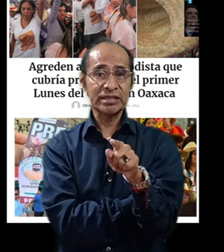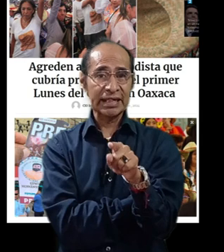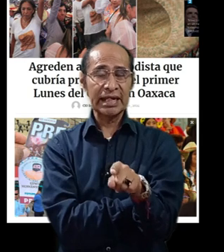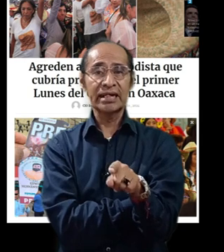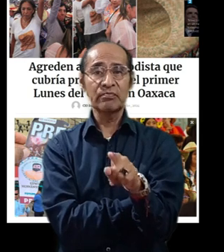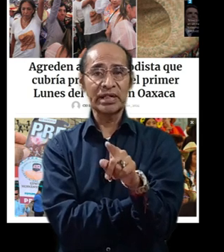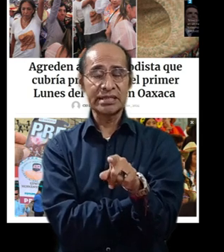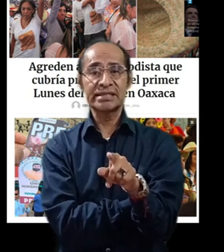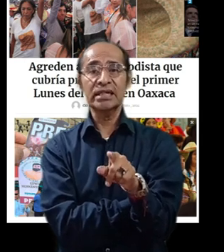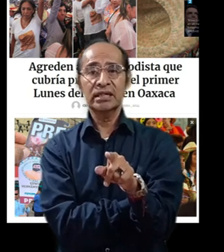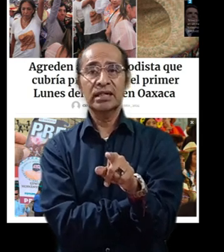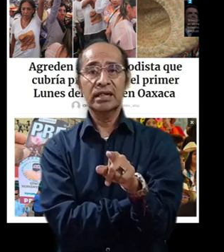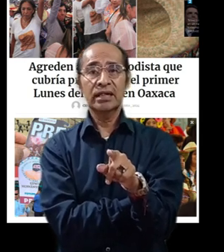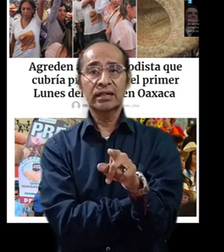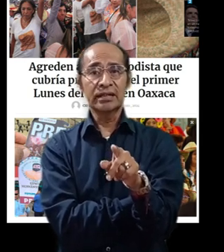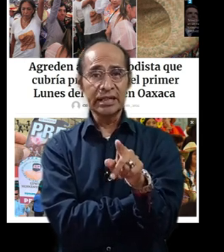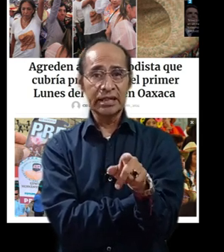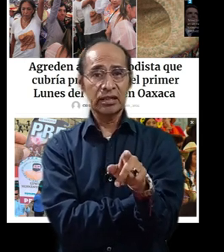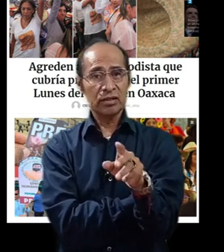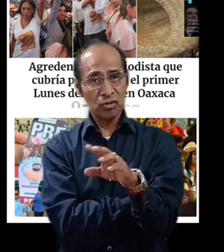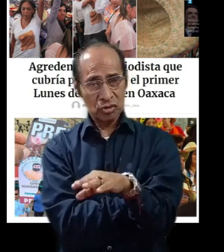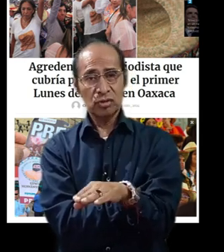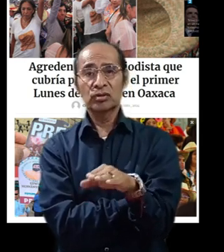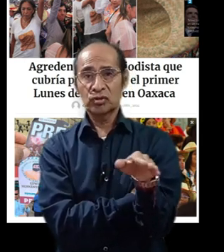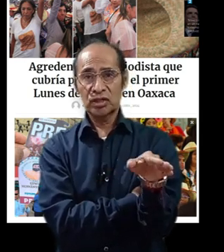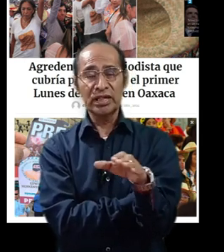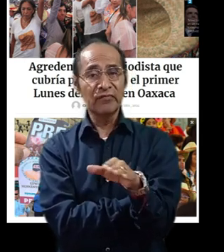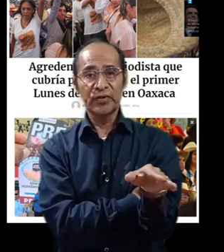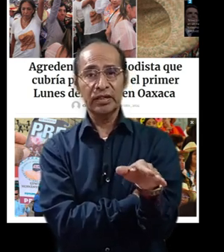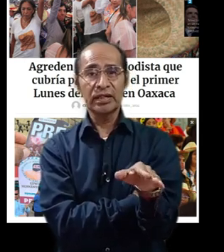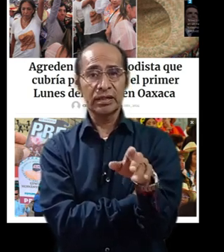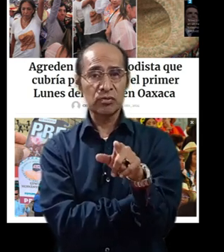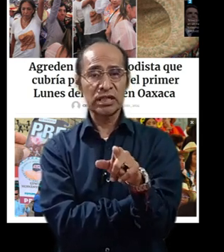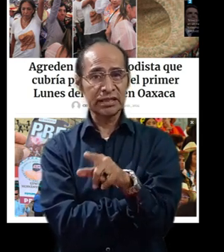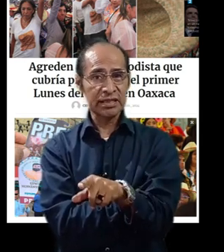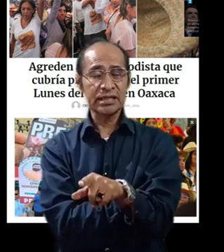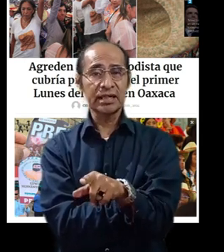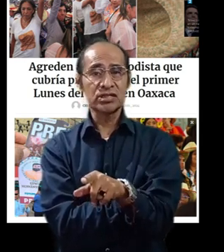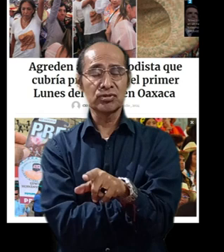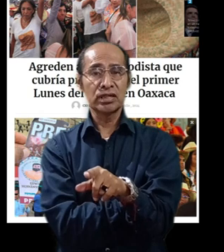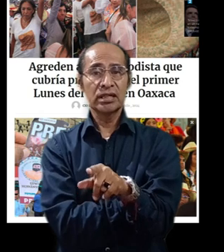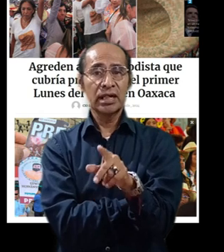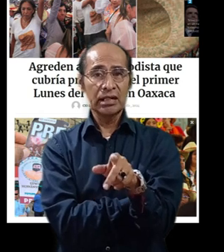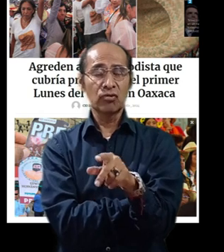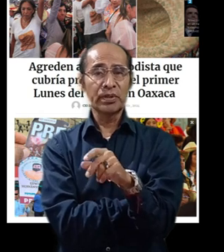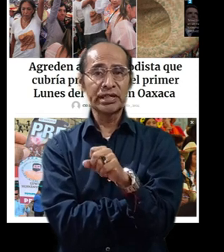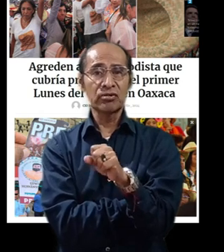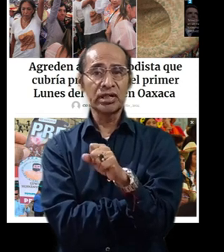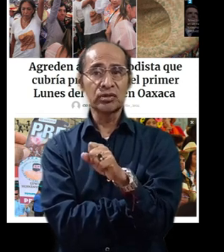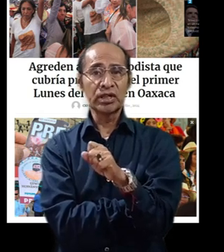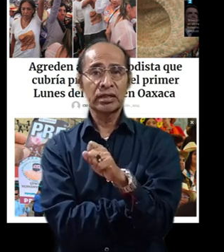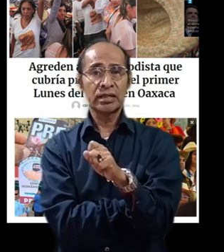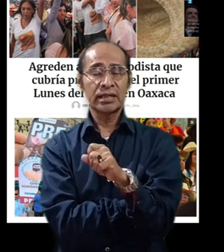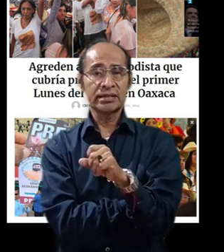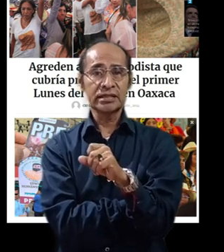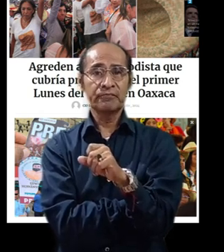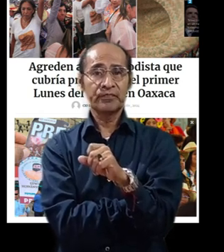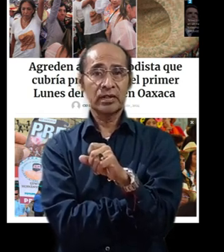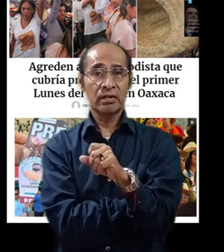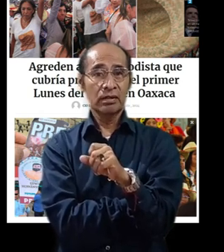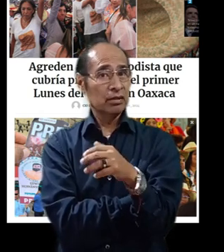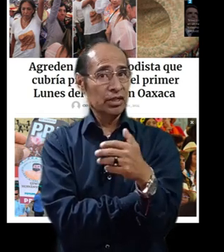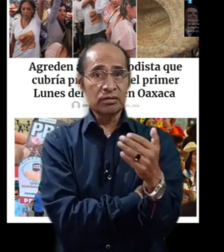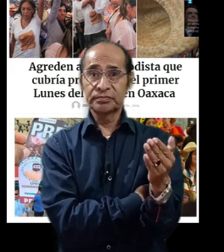una respuesta Clara y precisa de Quién fue el causante de esta agresión al compañero Edwin